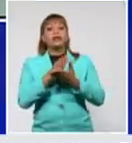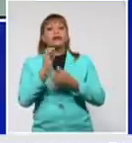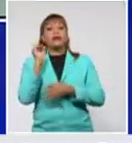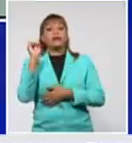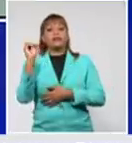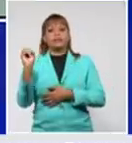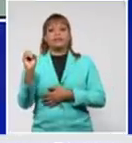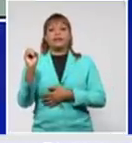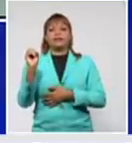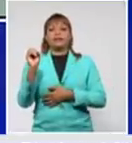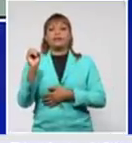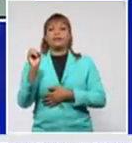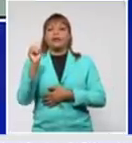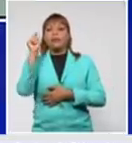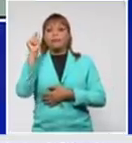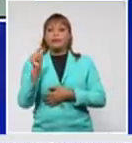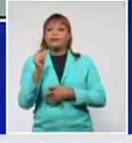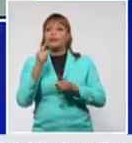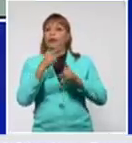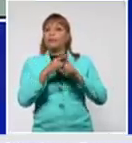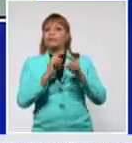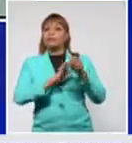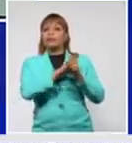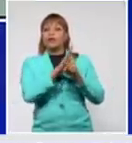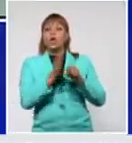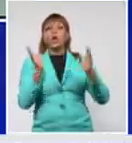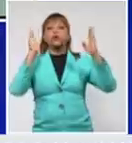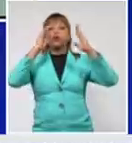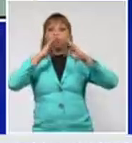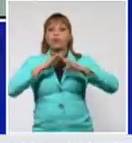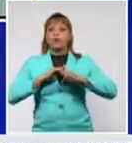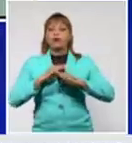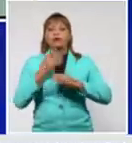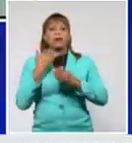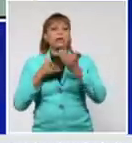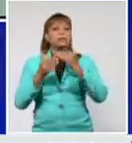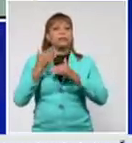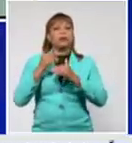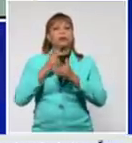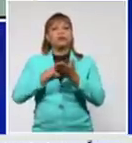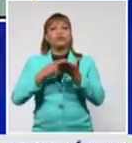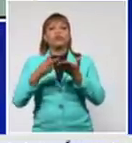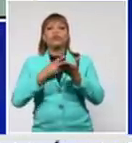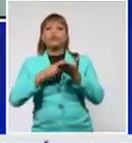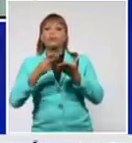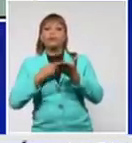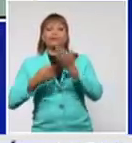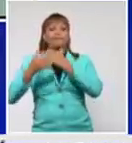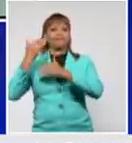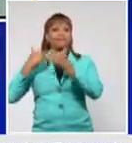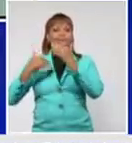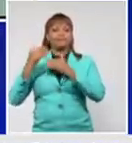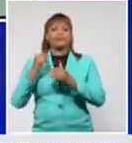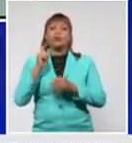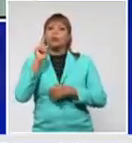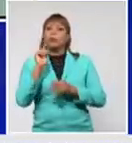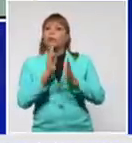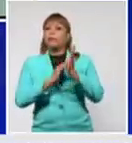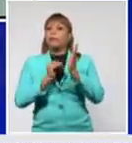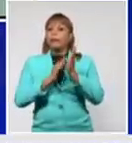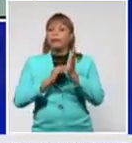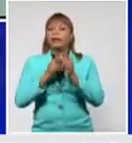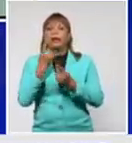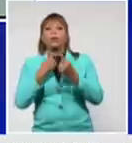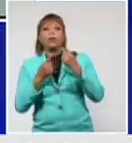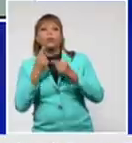casos autóctonos desde hace más de 15 días, más de un mes algunas, más de